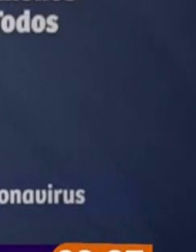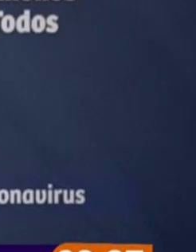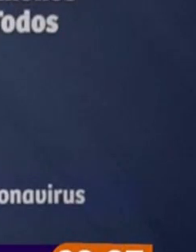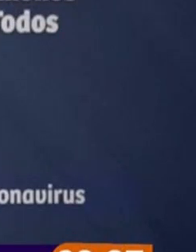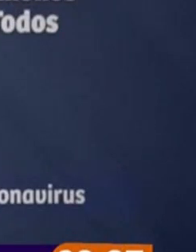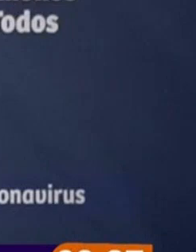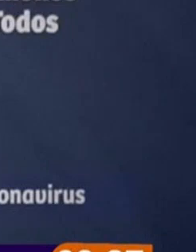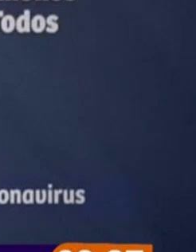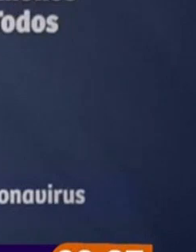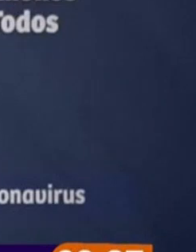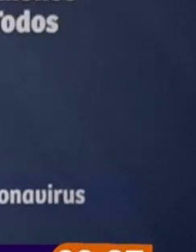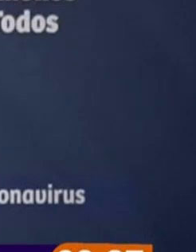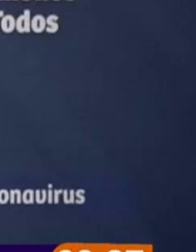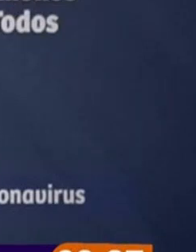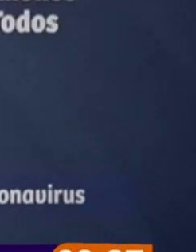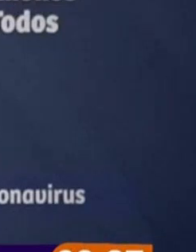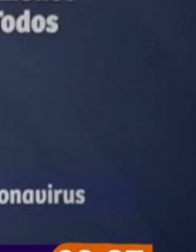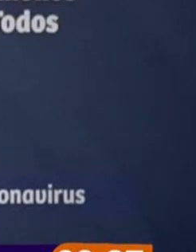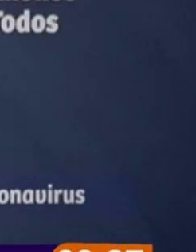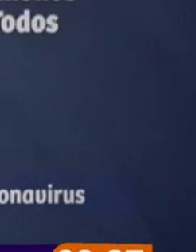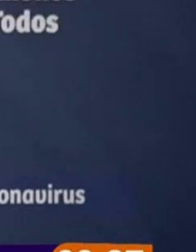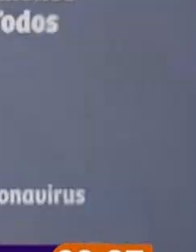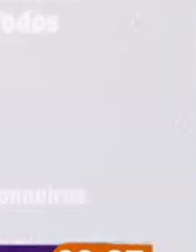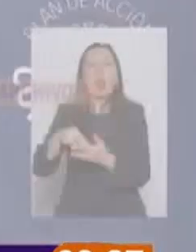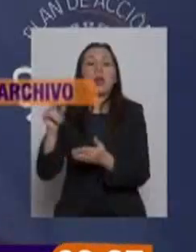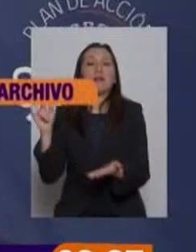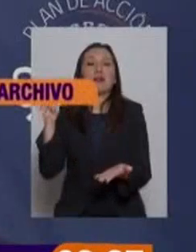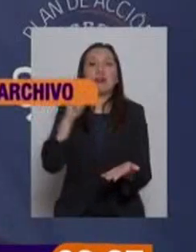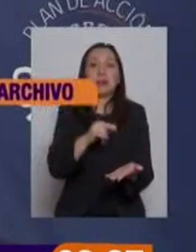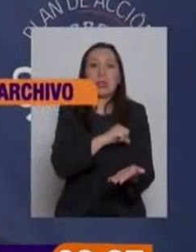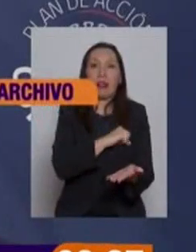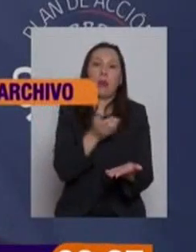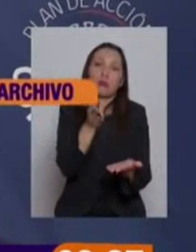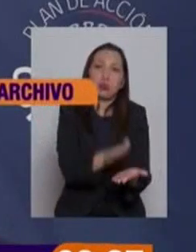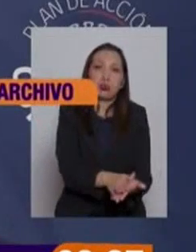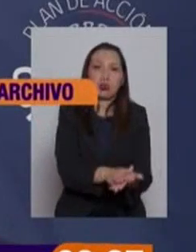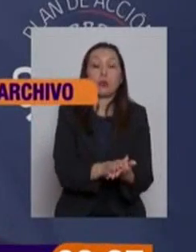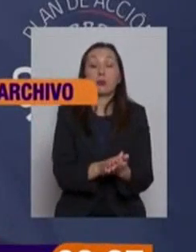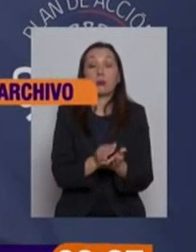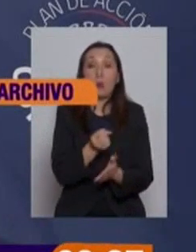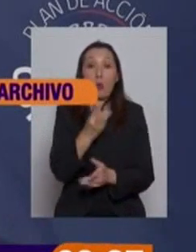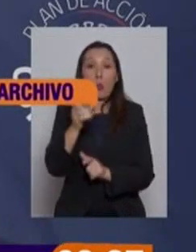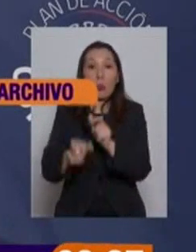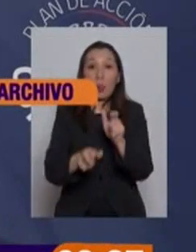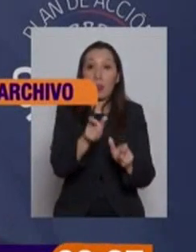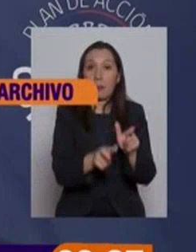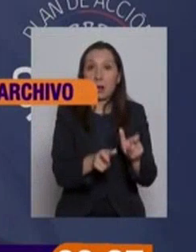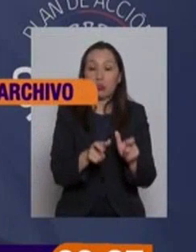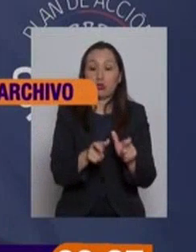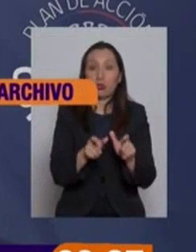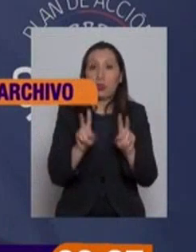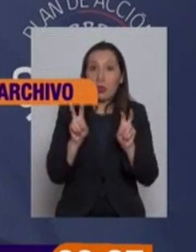a los pacientes que lamentablemente habían fallecido. En relación al número de pacientes